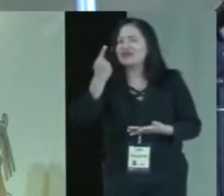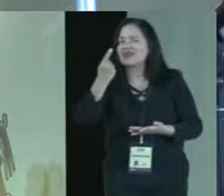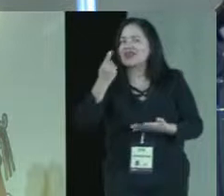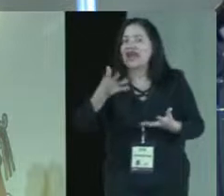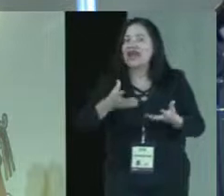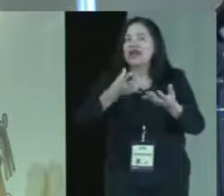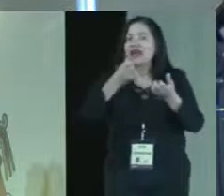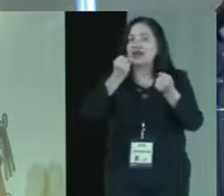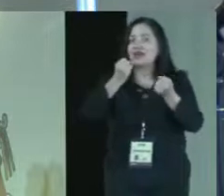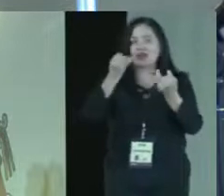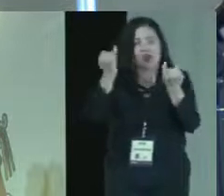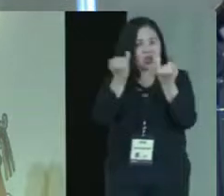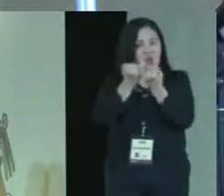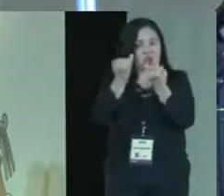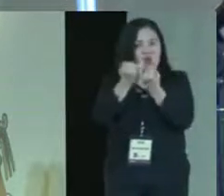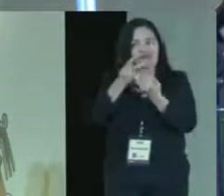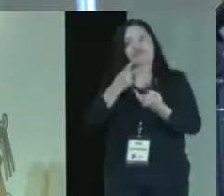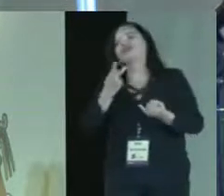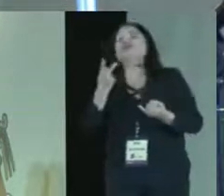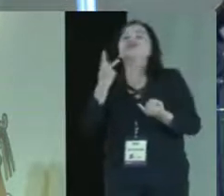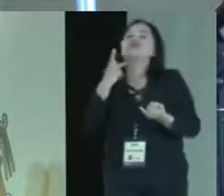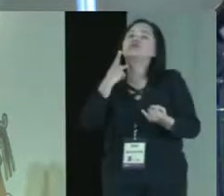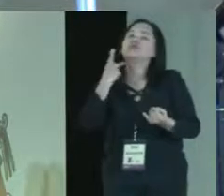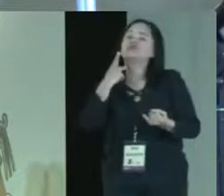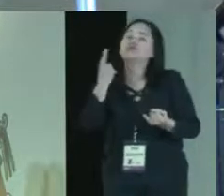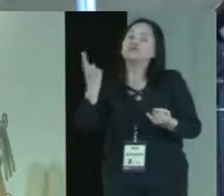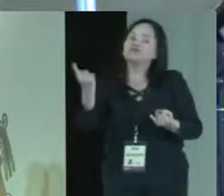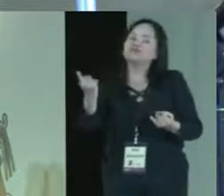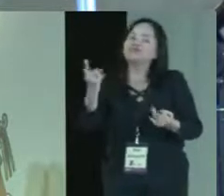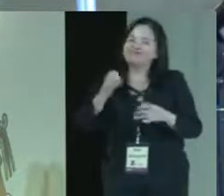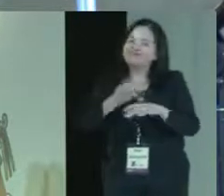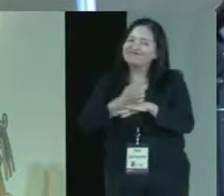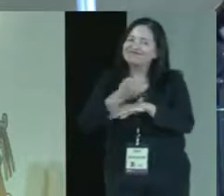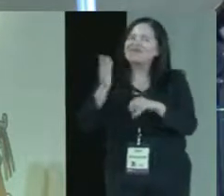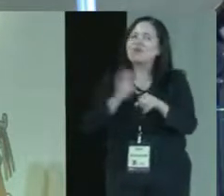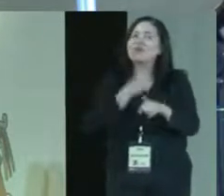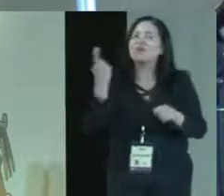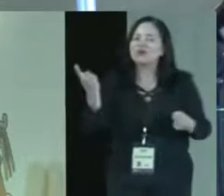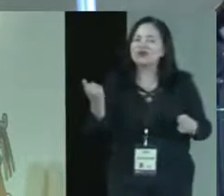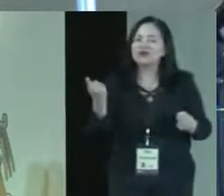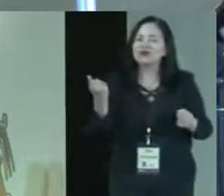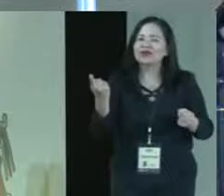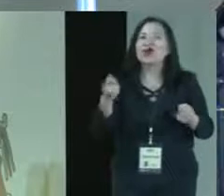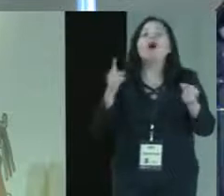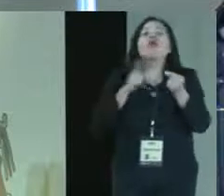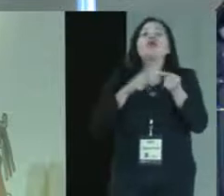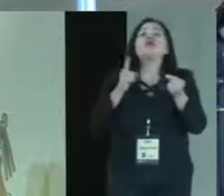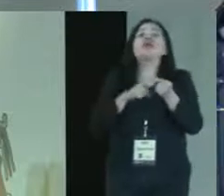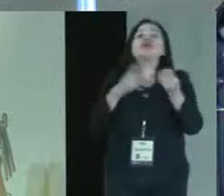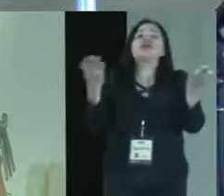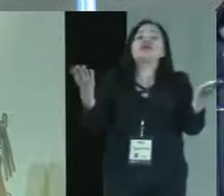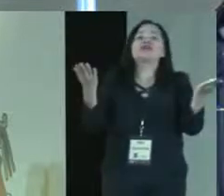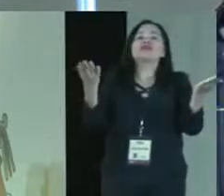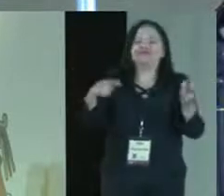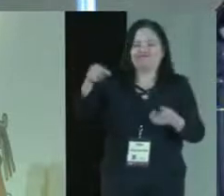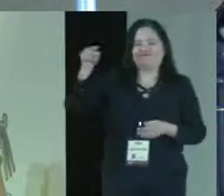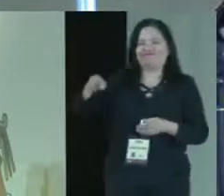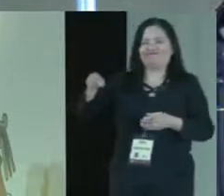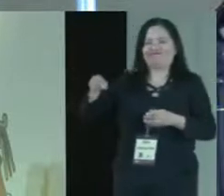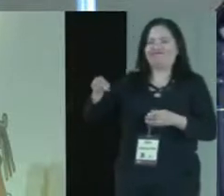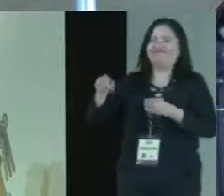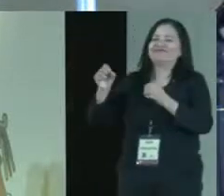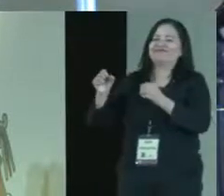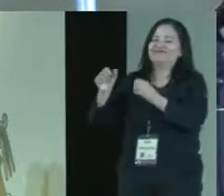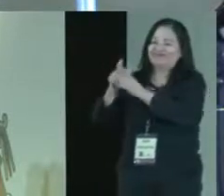el papel político de ese Estado y ahí necesariamente tenemos que ir irnos ¿a dónde? Al sindicalismo,